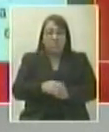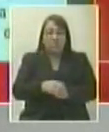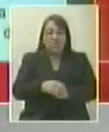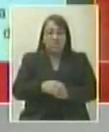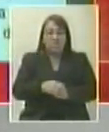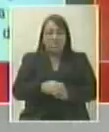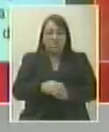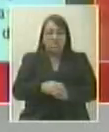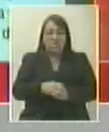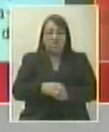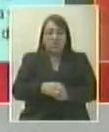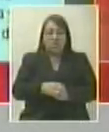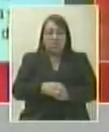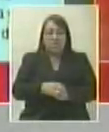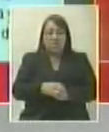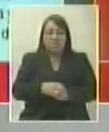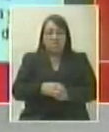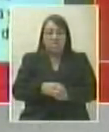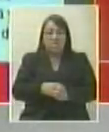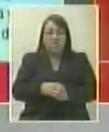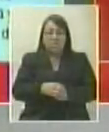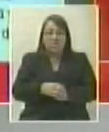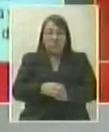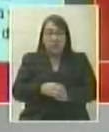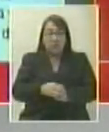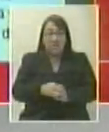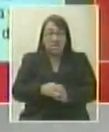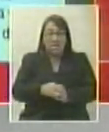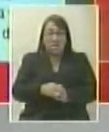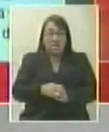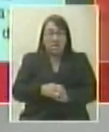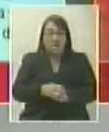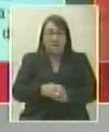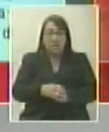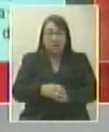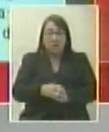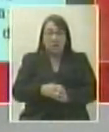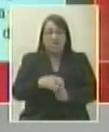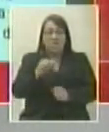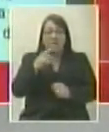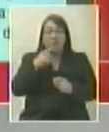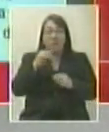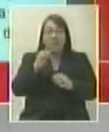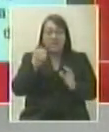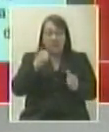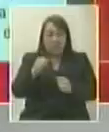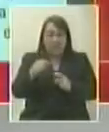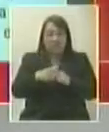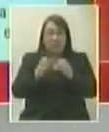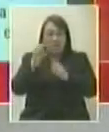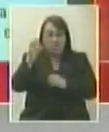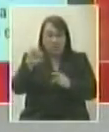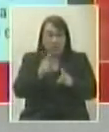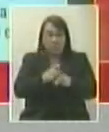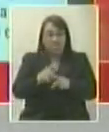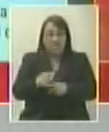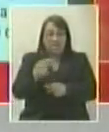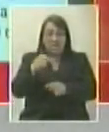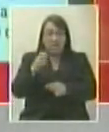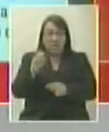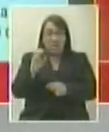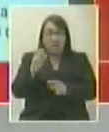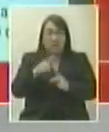de Yurayacu, en San Martín, 5.9 millones para la ampliación de agua y alcantarillado del sector noreste